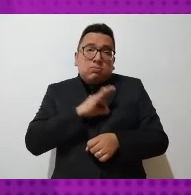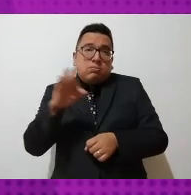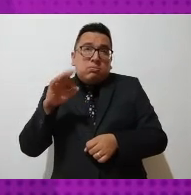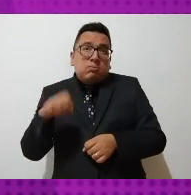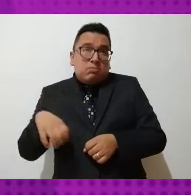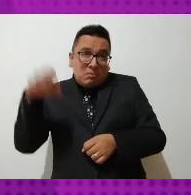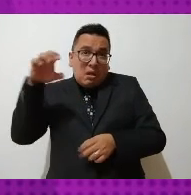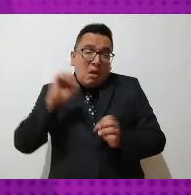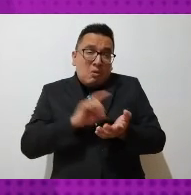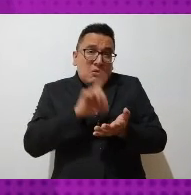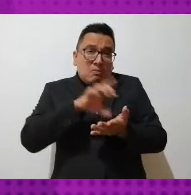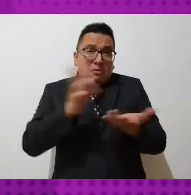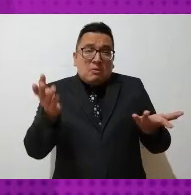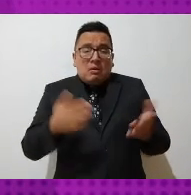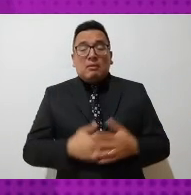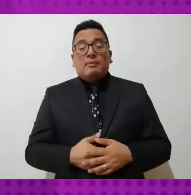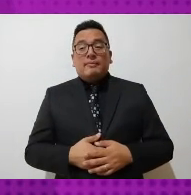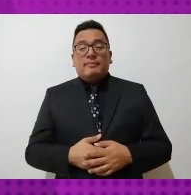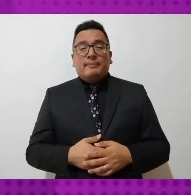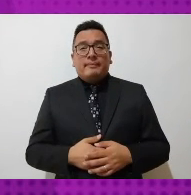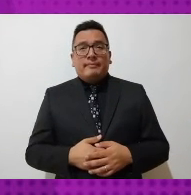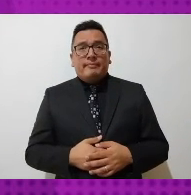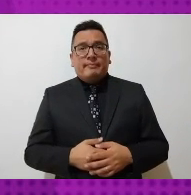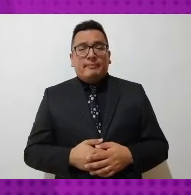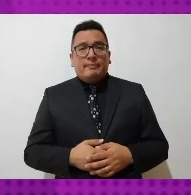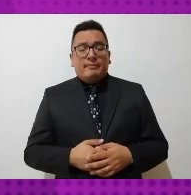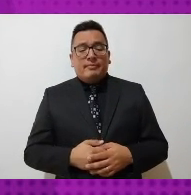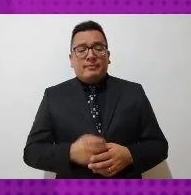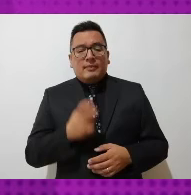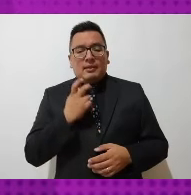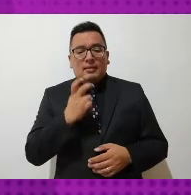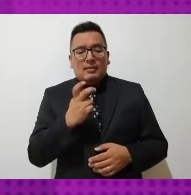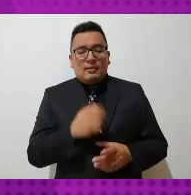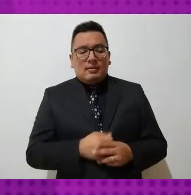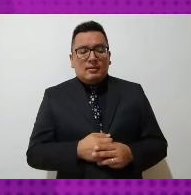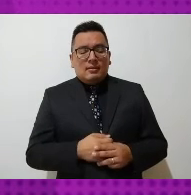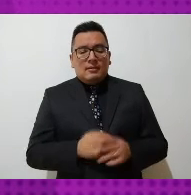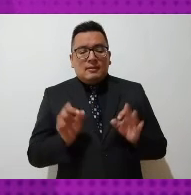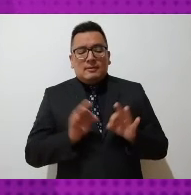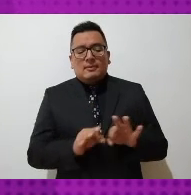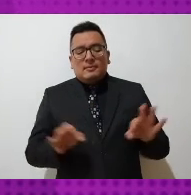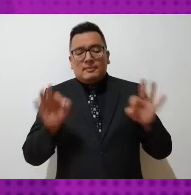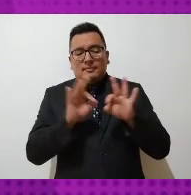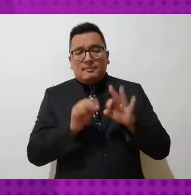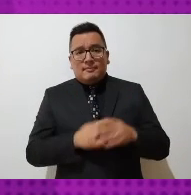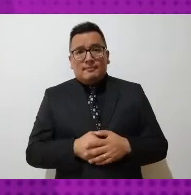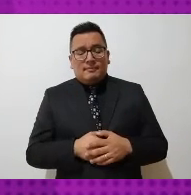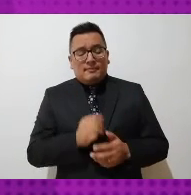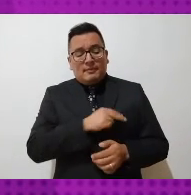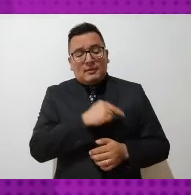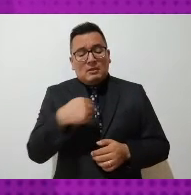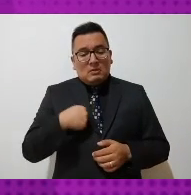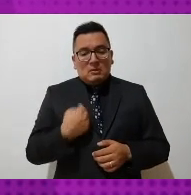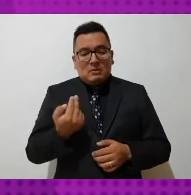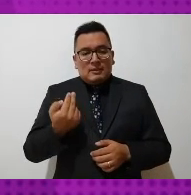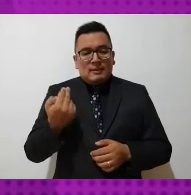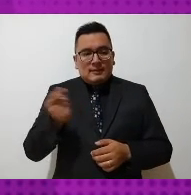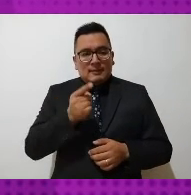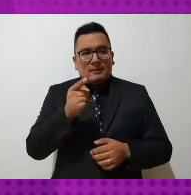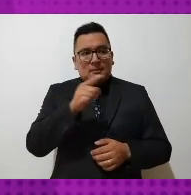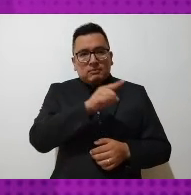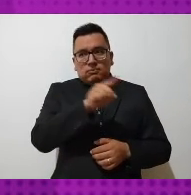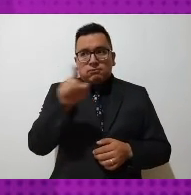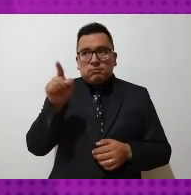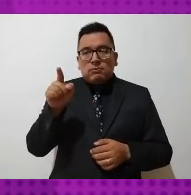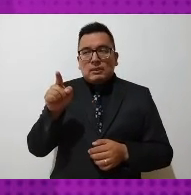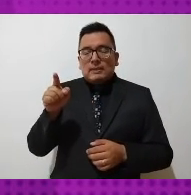las personas con discapacidad. Y ahí es donde surge la importancia de ser empático